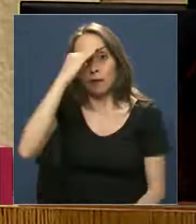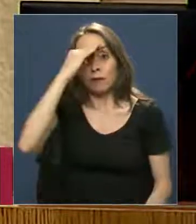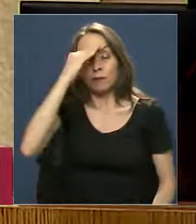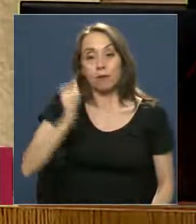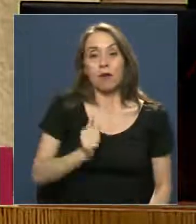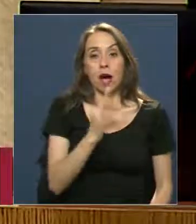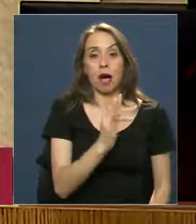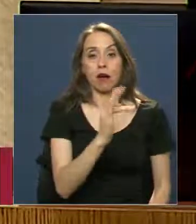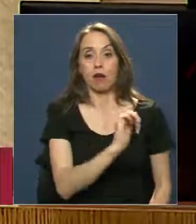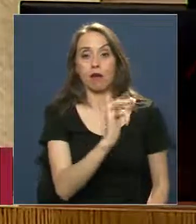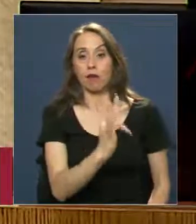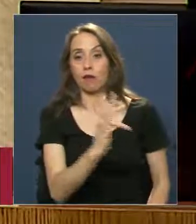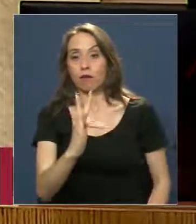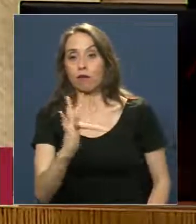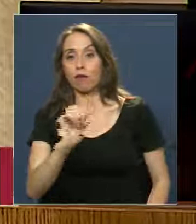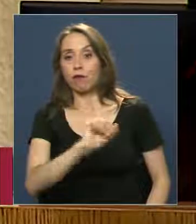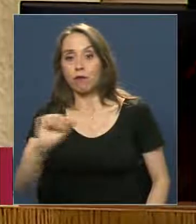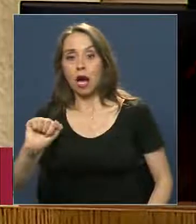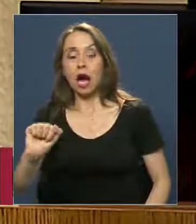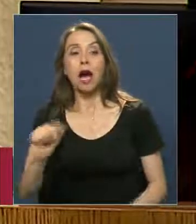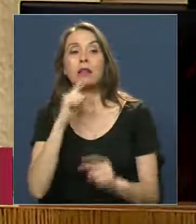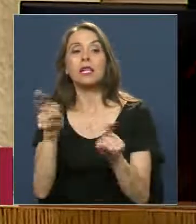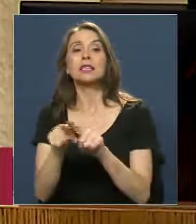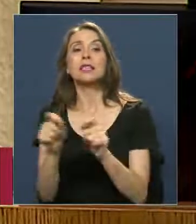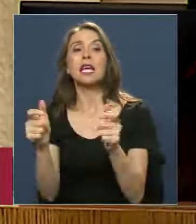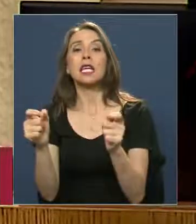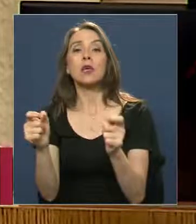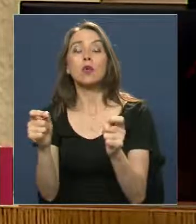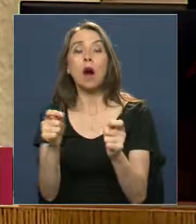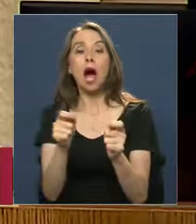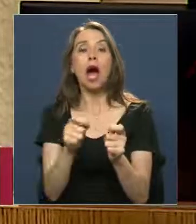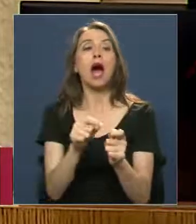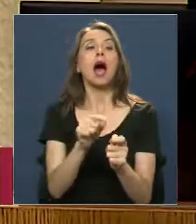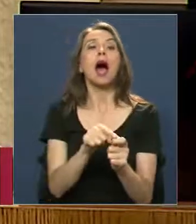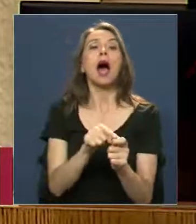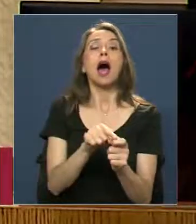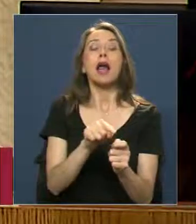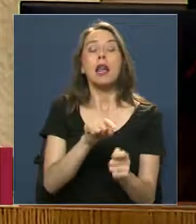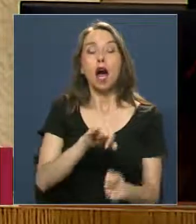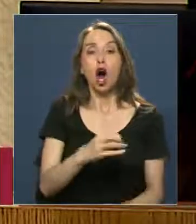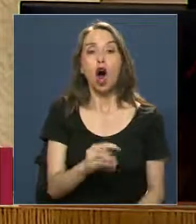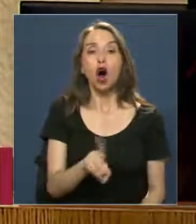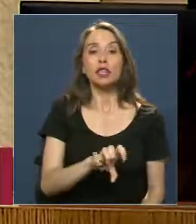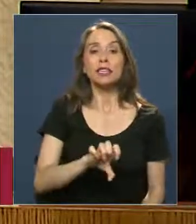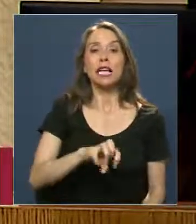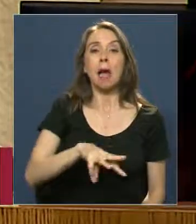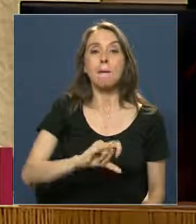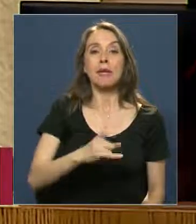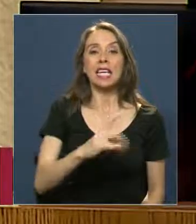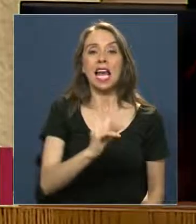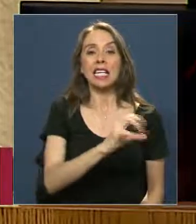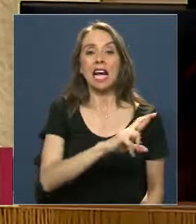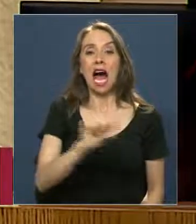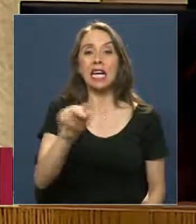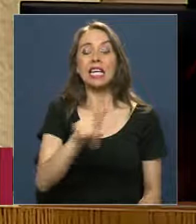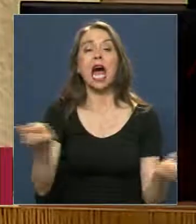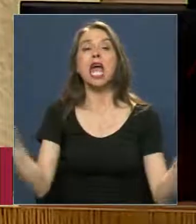cuando equipara a José Miguel Carrera con el Mamo Contreras, diciendo que no se puede